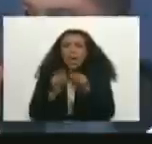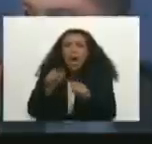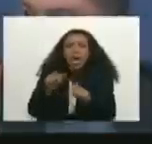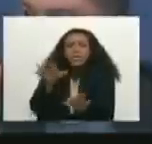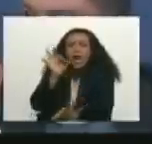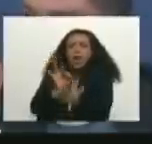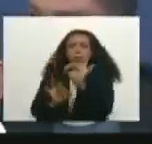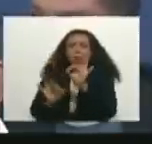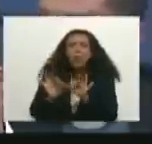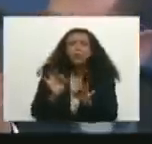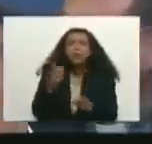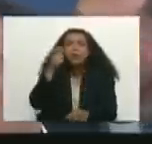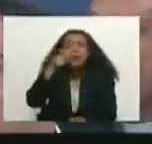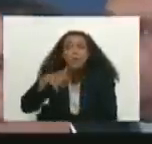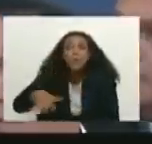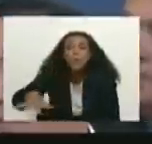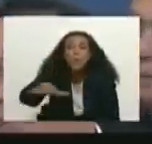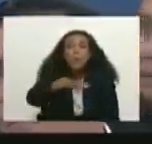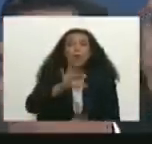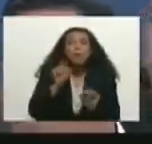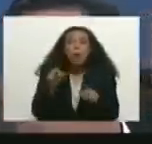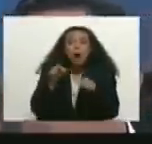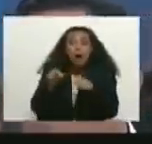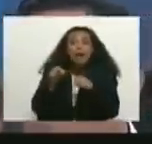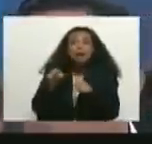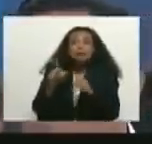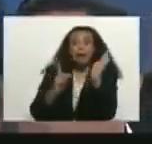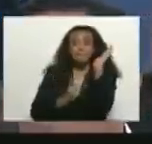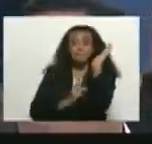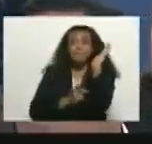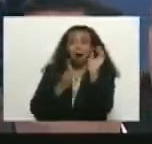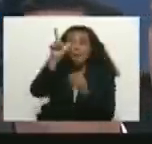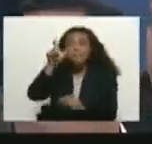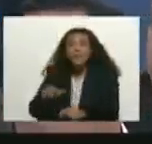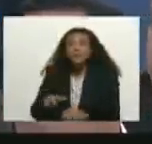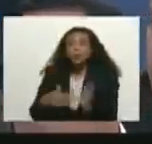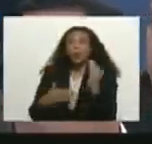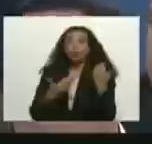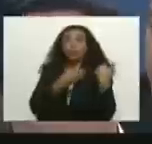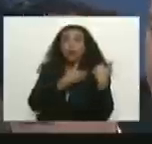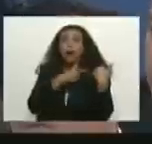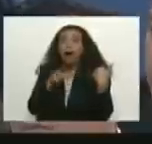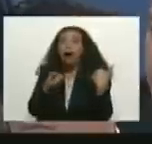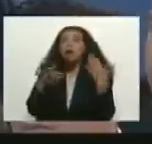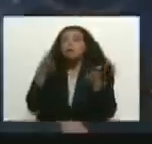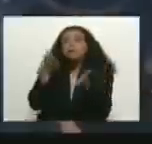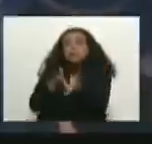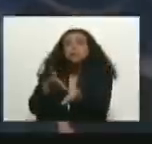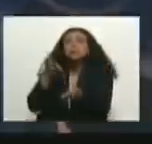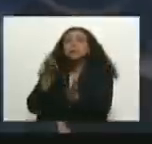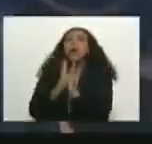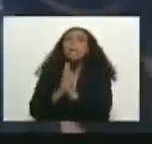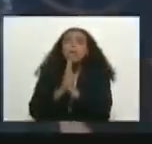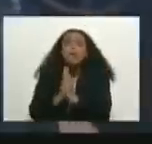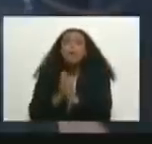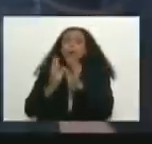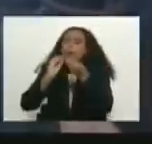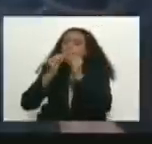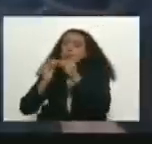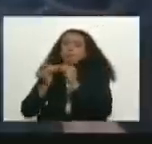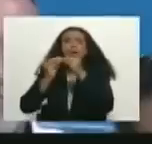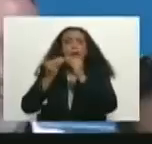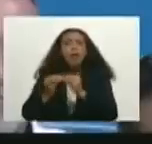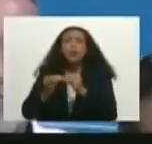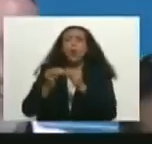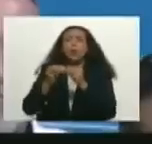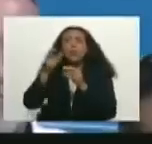las iglesias de pueblo, porque ahí el párroco es el que está insistiendo en la recuperación de